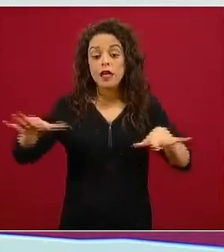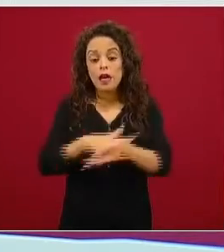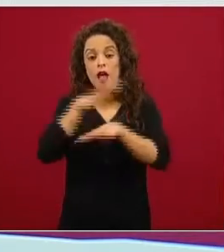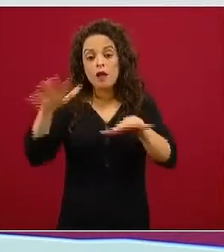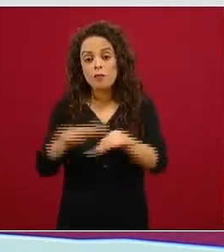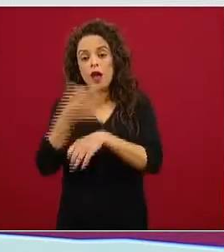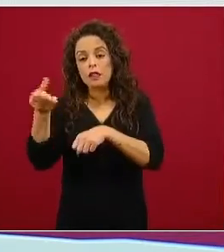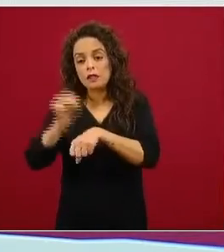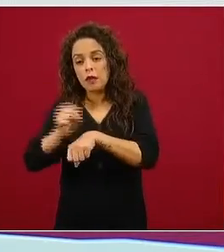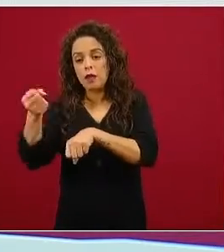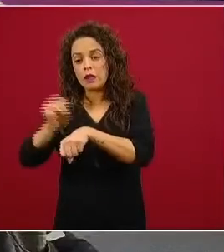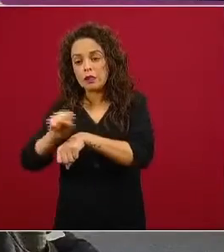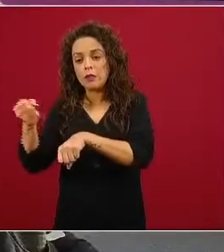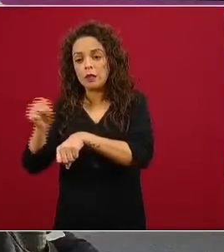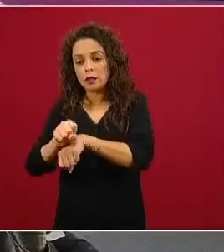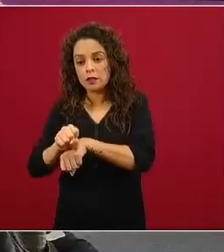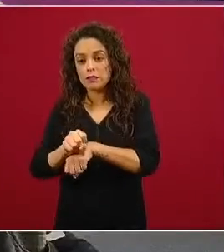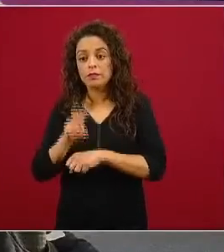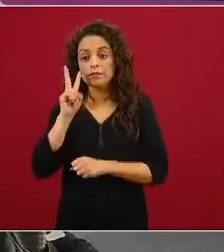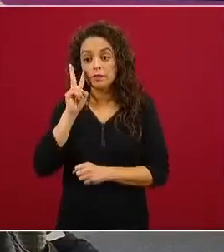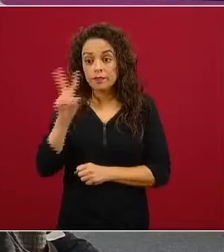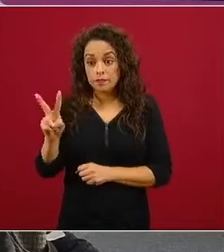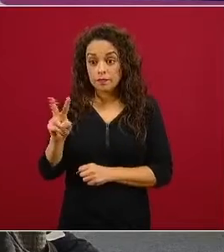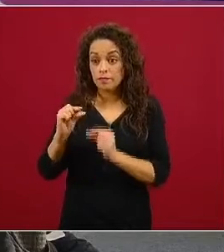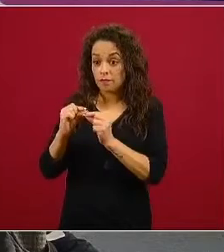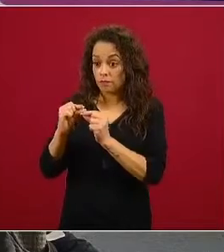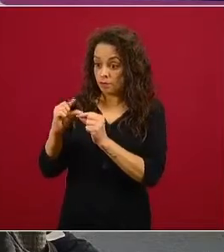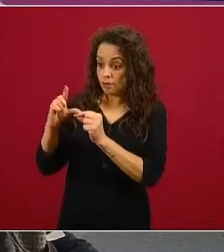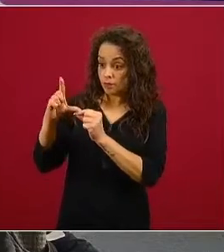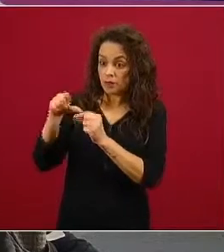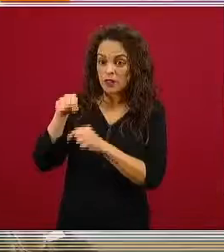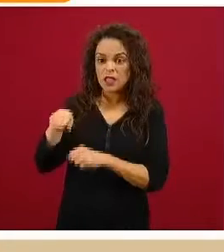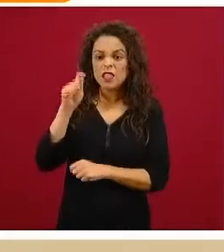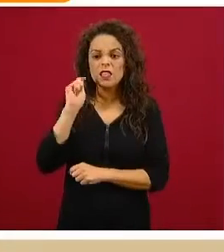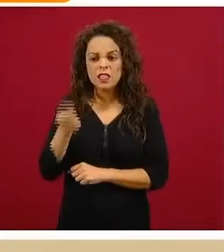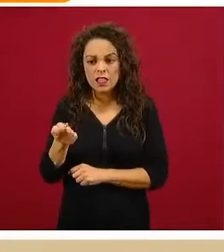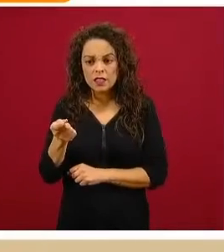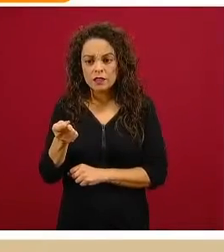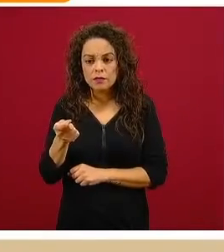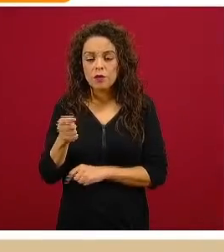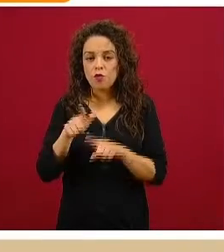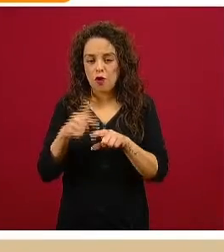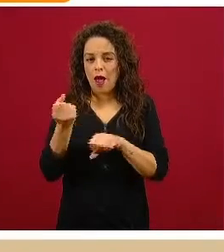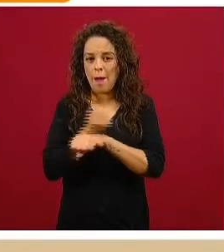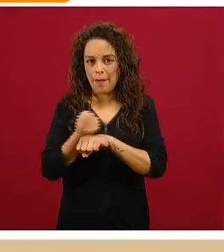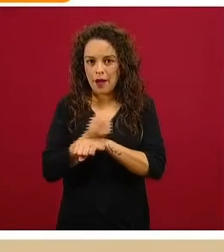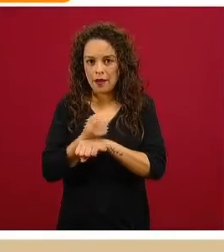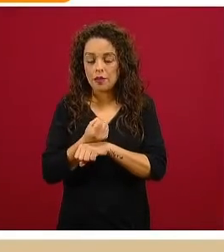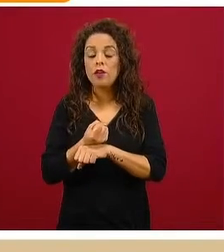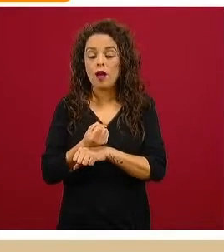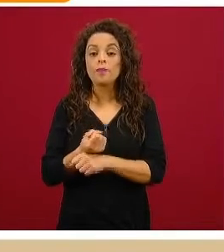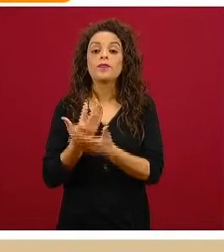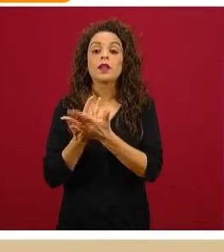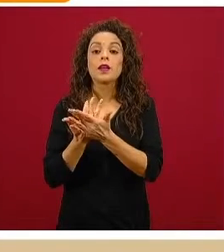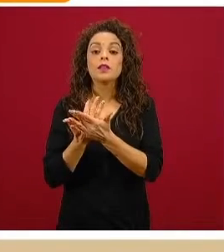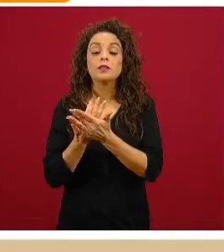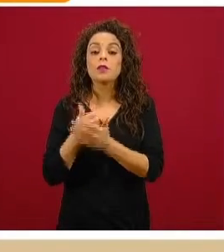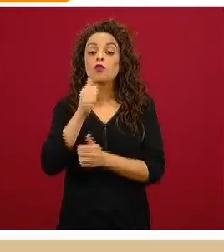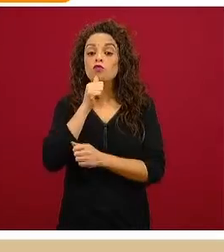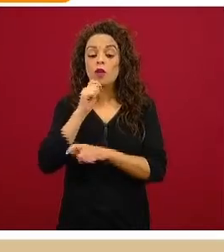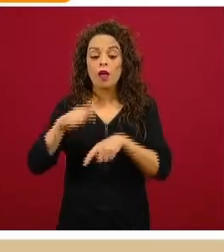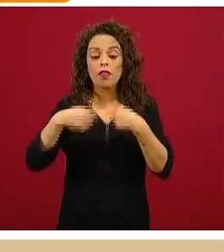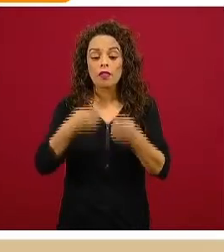se toma con un hisopo en el que se toman secreciones respiratorias, se analizan en el laboratorio con la prueba de PCR y se